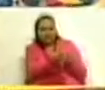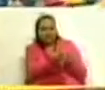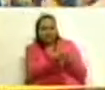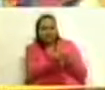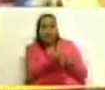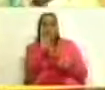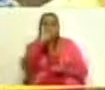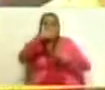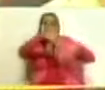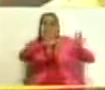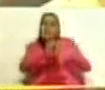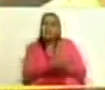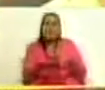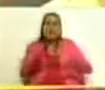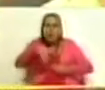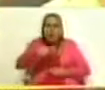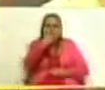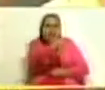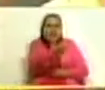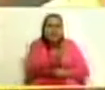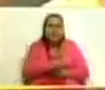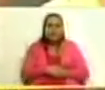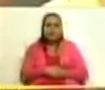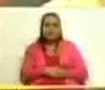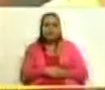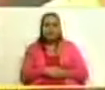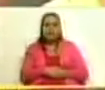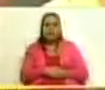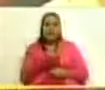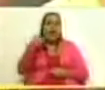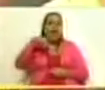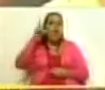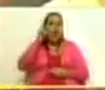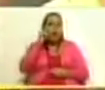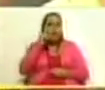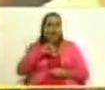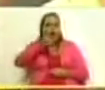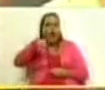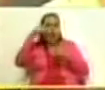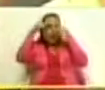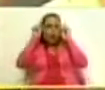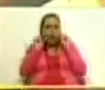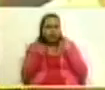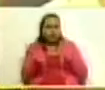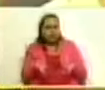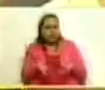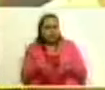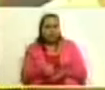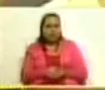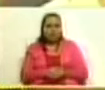Dicen ellos. ¿Qué pueden decir ellos? ¿Tenemos un Julio Borges?